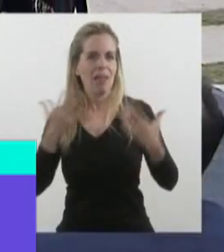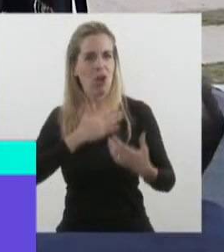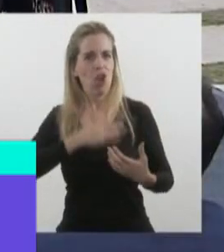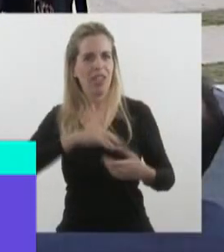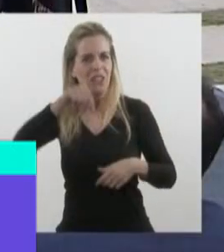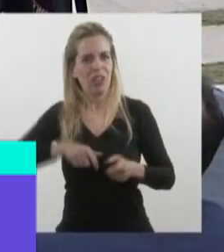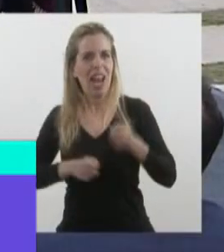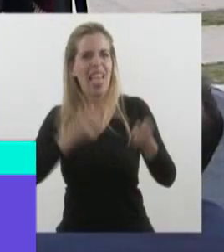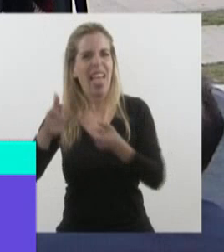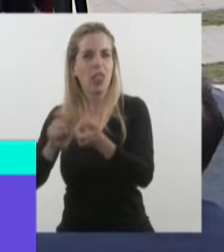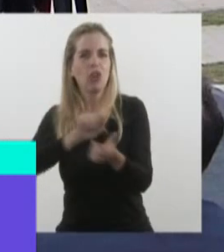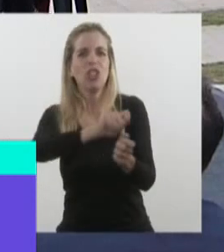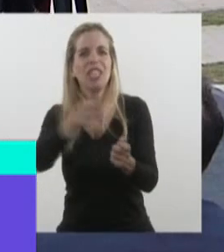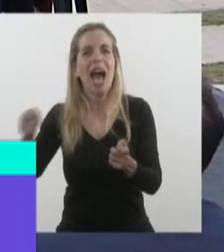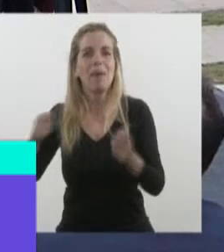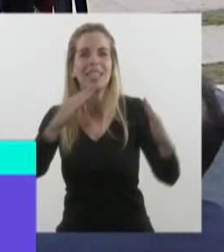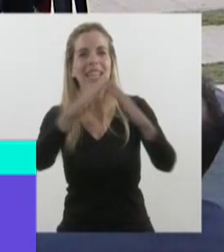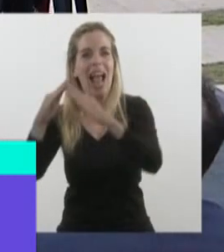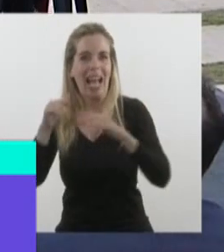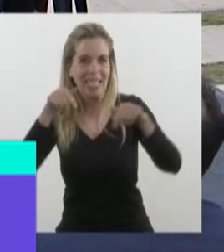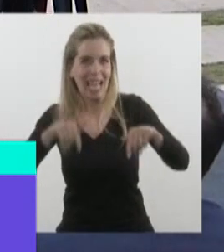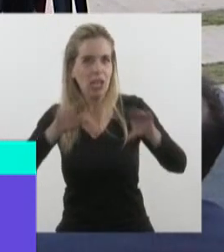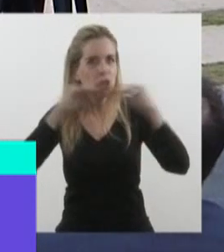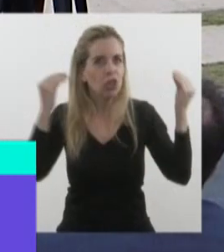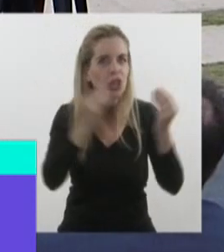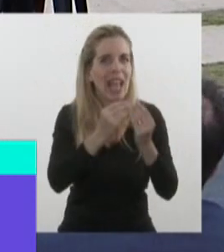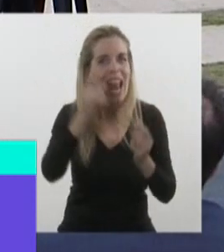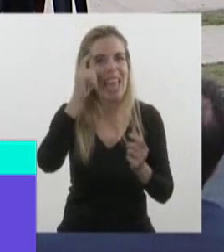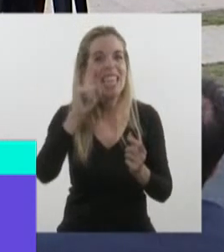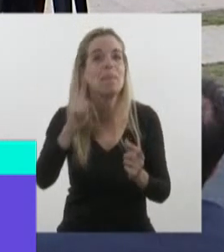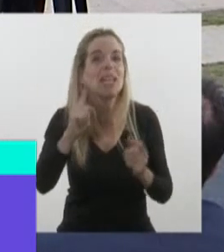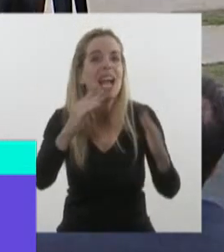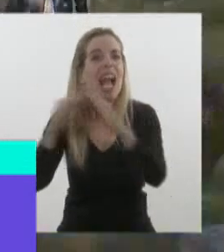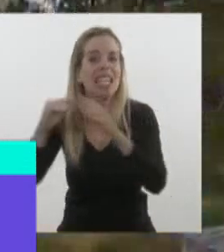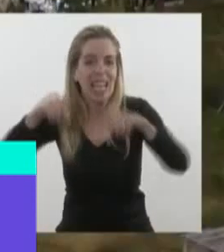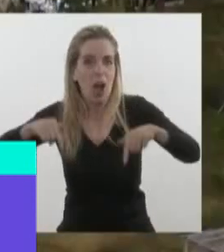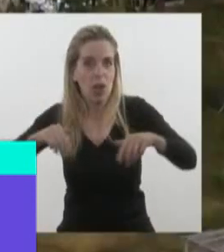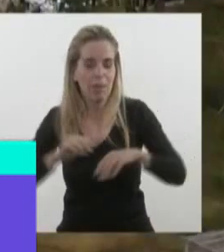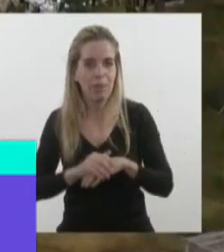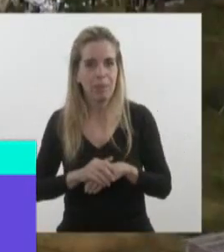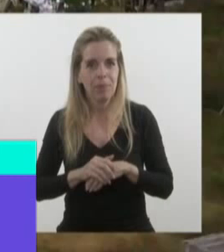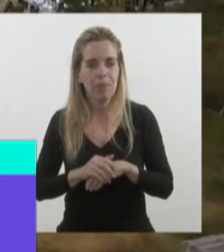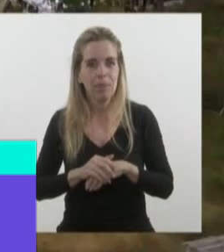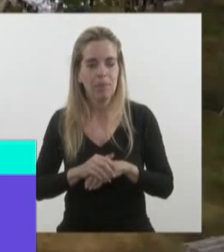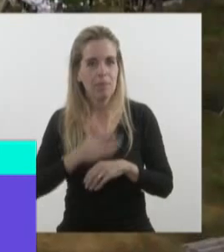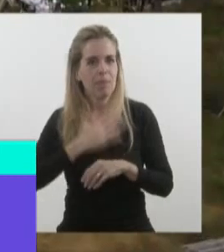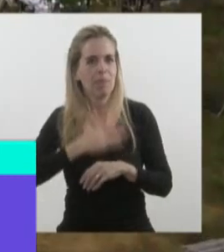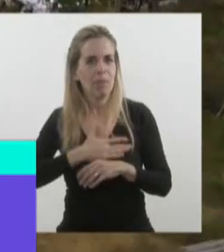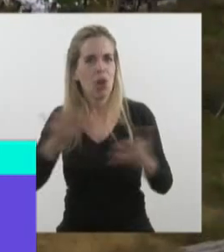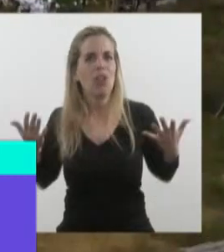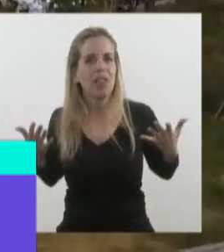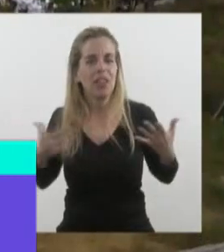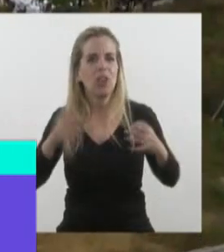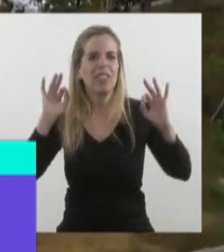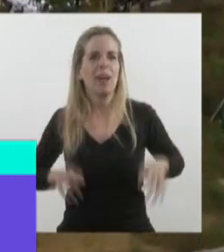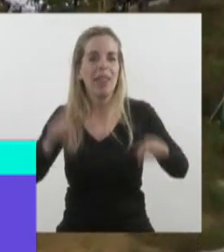entregando la casa número 10.000. Es una enorme alegría saber que de aquí a fin